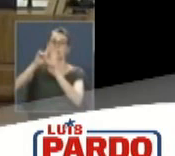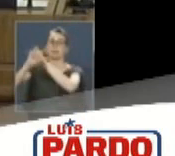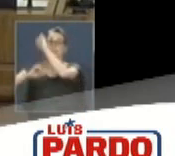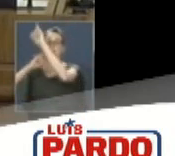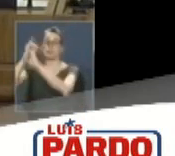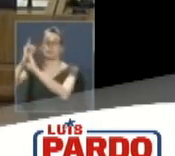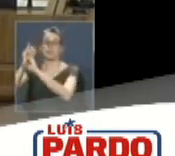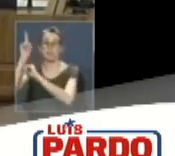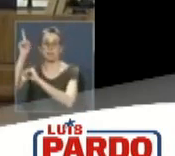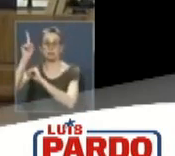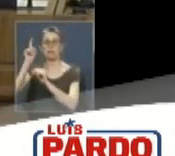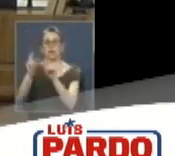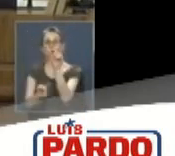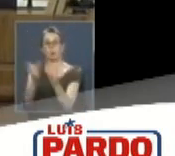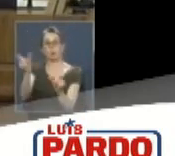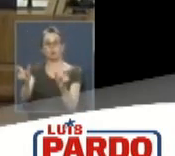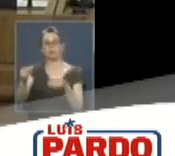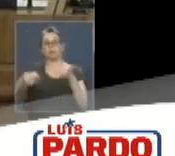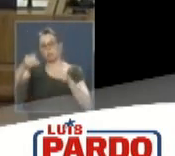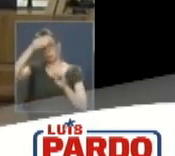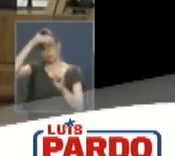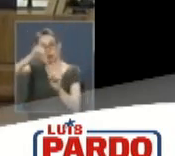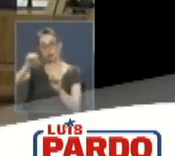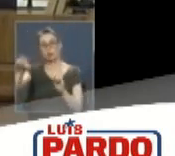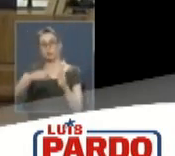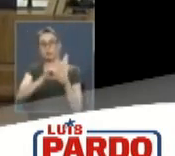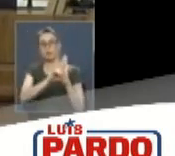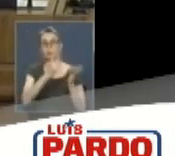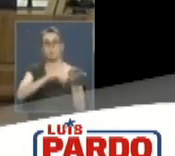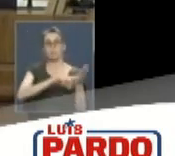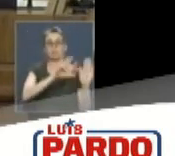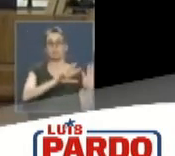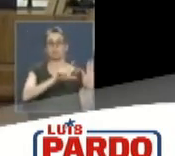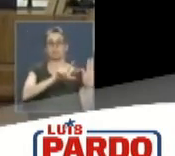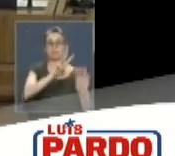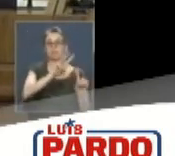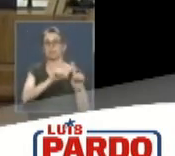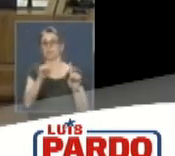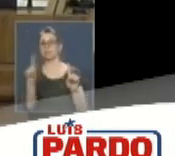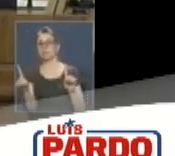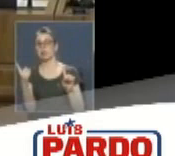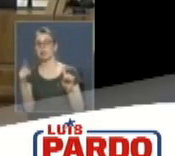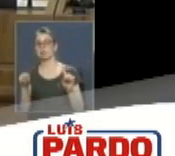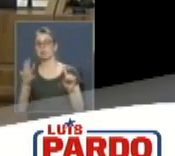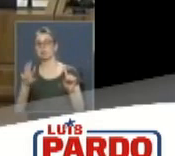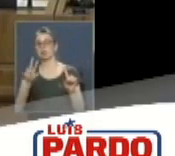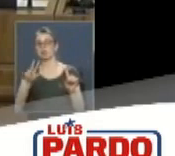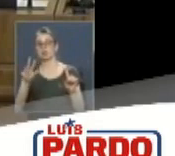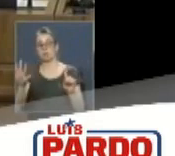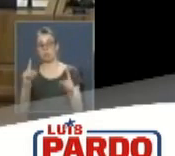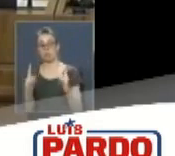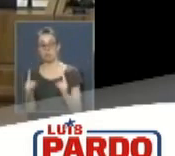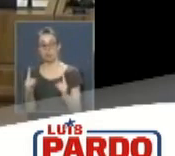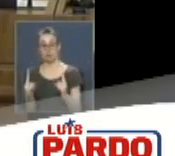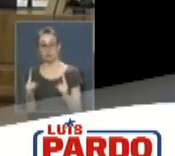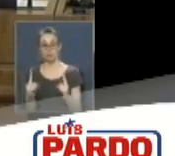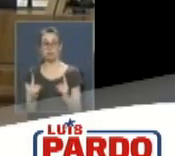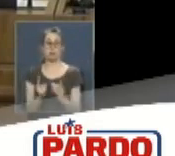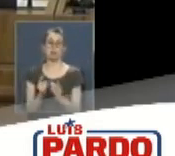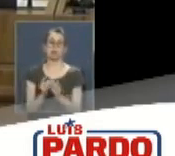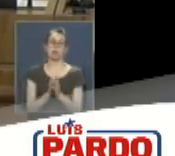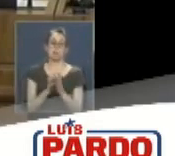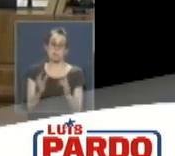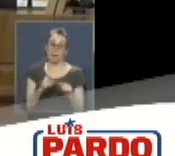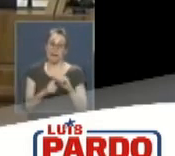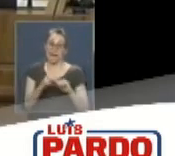el caso de aquellos condenados por delitos cometidos entre 1973 y 1989. Se enderecen aún más